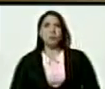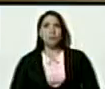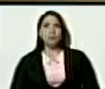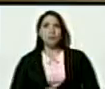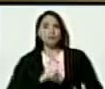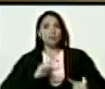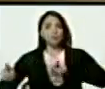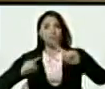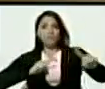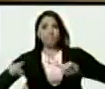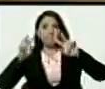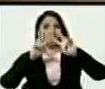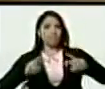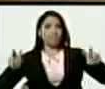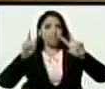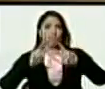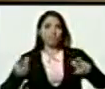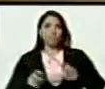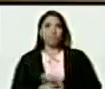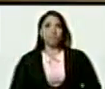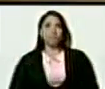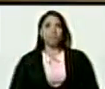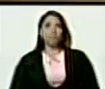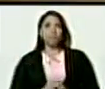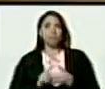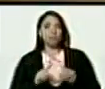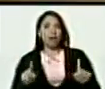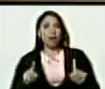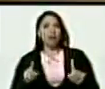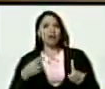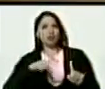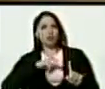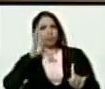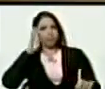dirigiendo las investigaciones para llegar pues